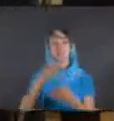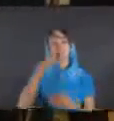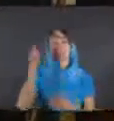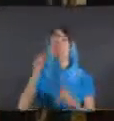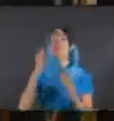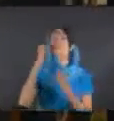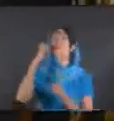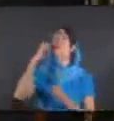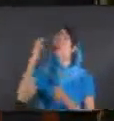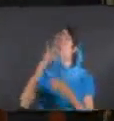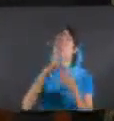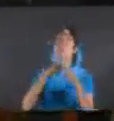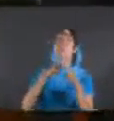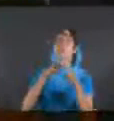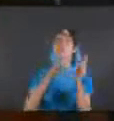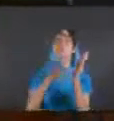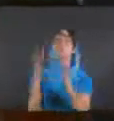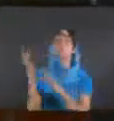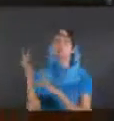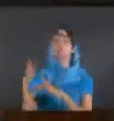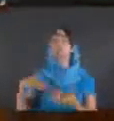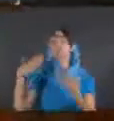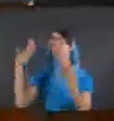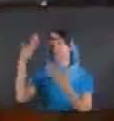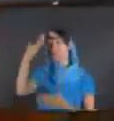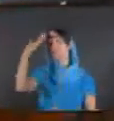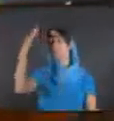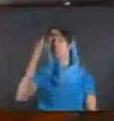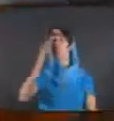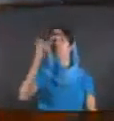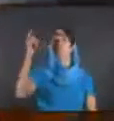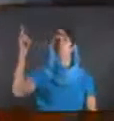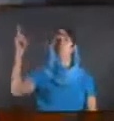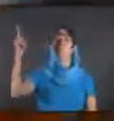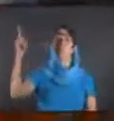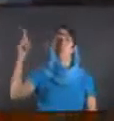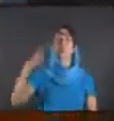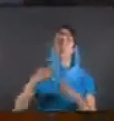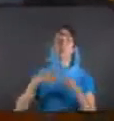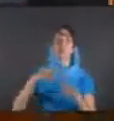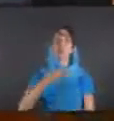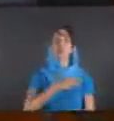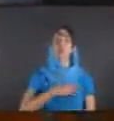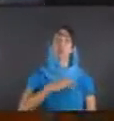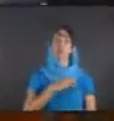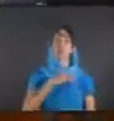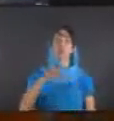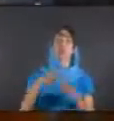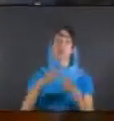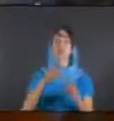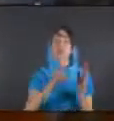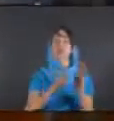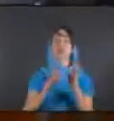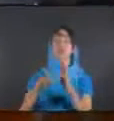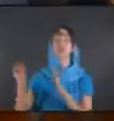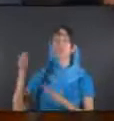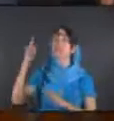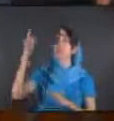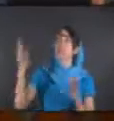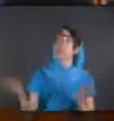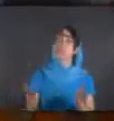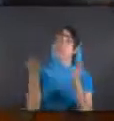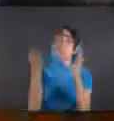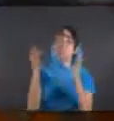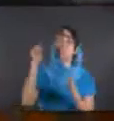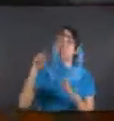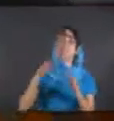obra preciosa, hermosa, un milagro, y que el Señor sea el que obre poderosamente en sus ojos. Amén. No sé si usted está